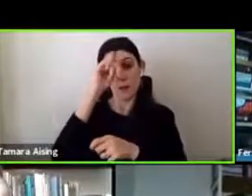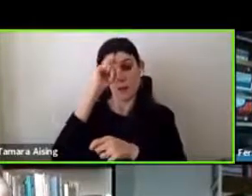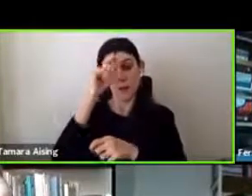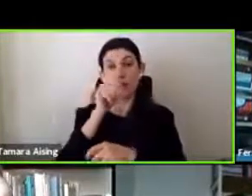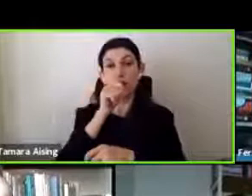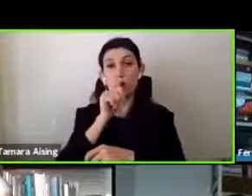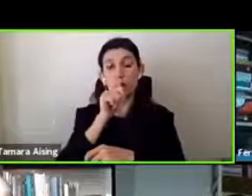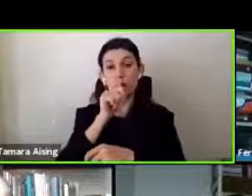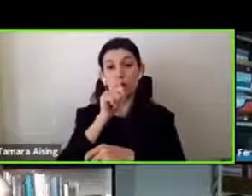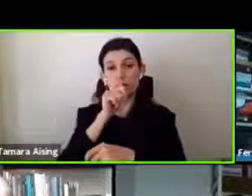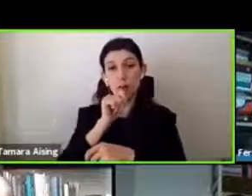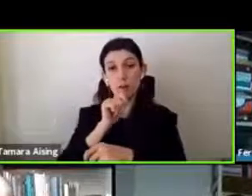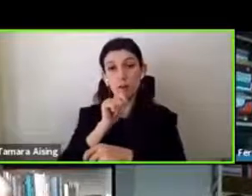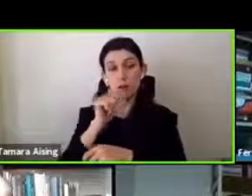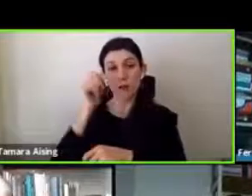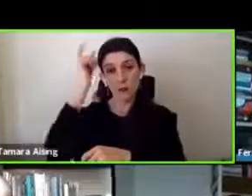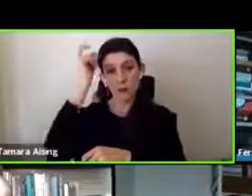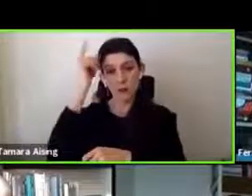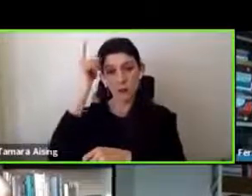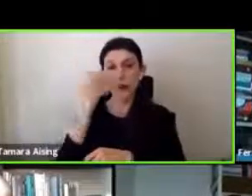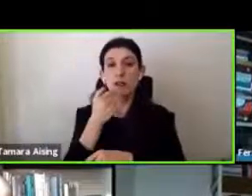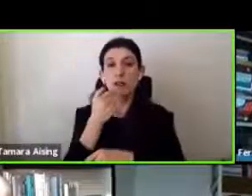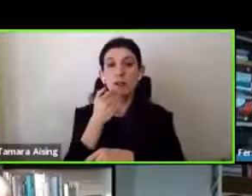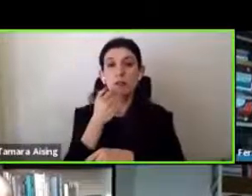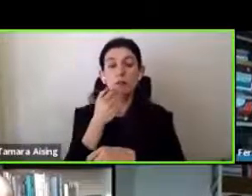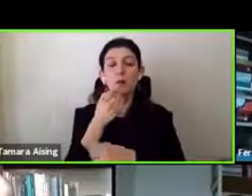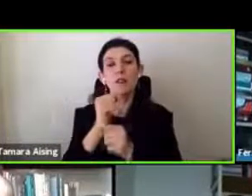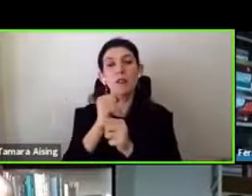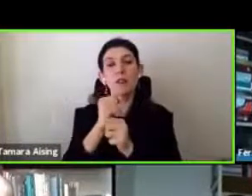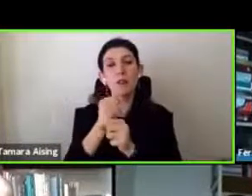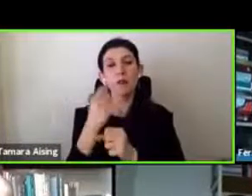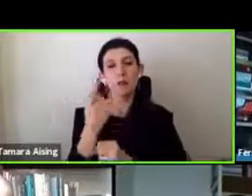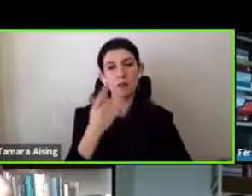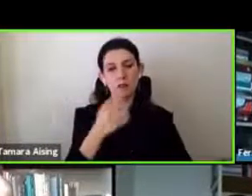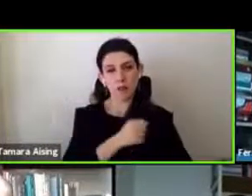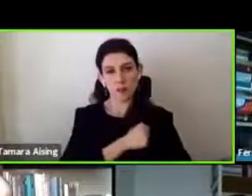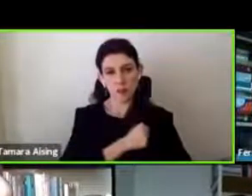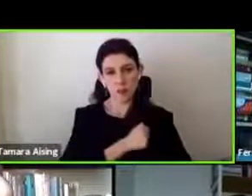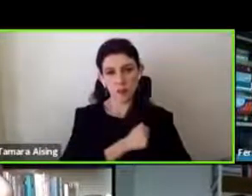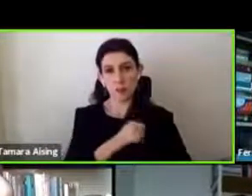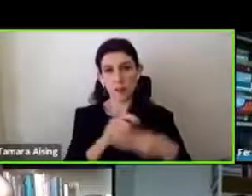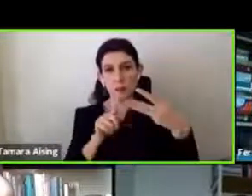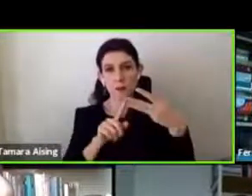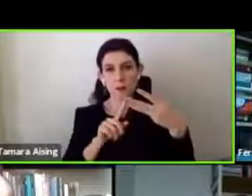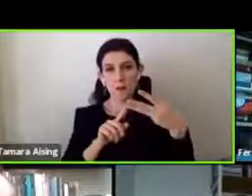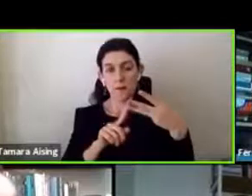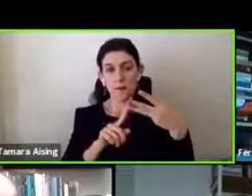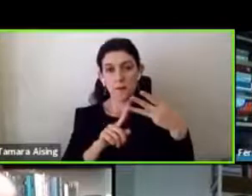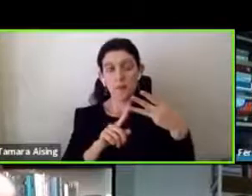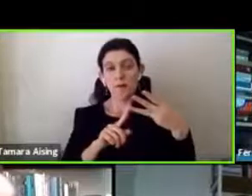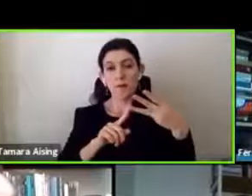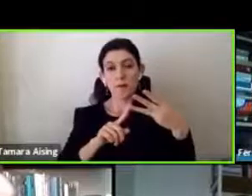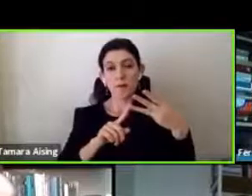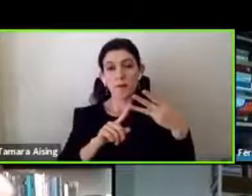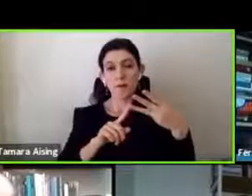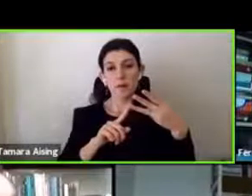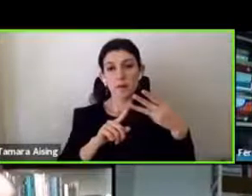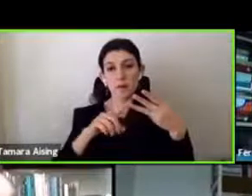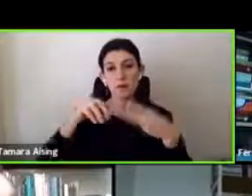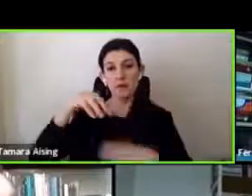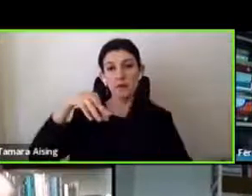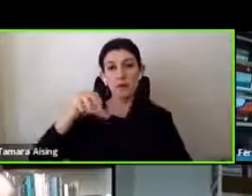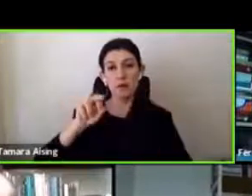de la Universidad Católica. En tercer lugar, nuestra te tercera expositora del día de hoy es María